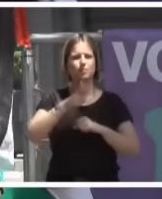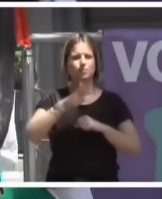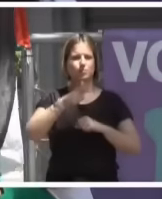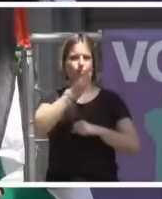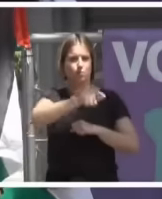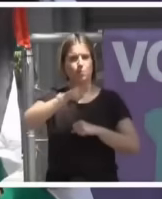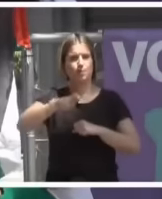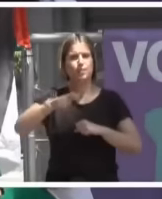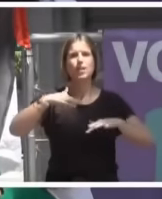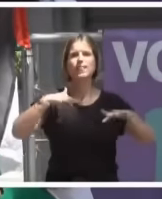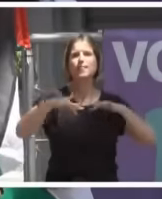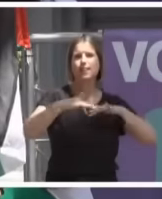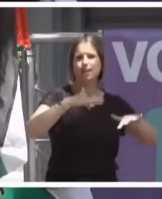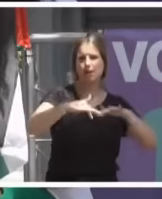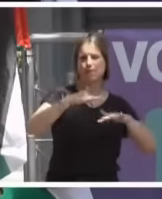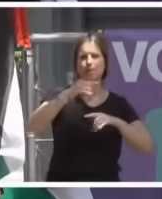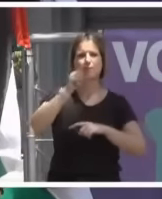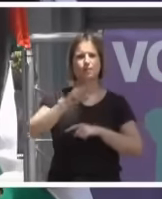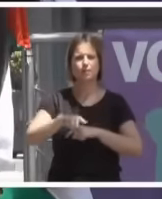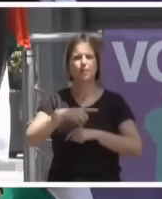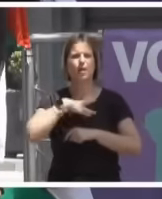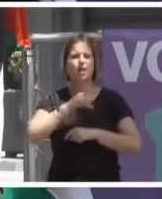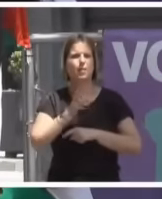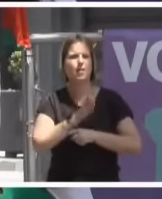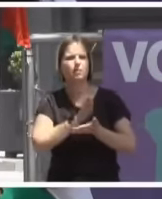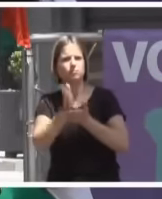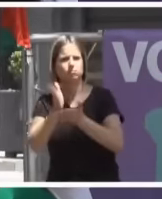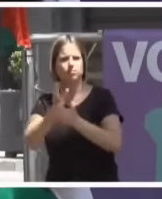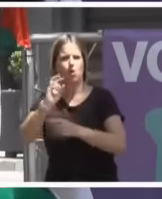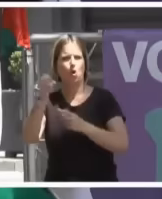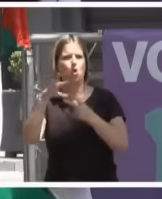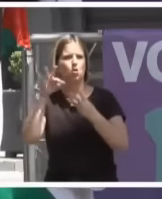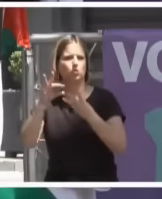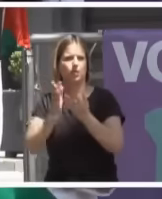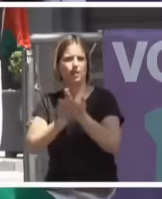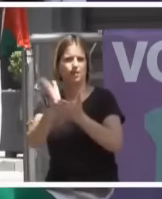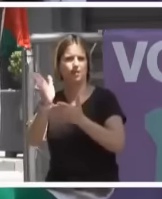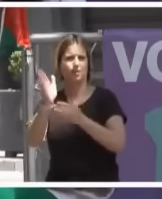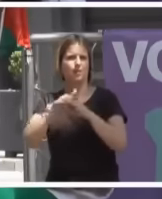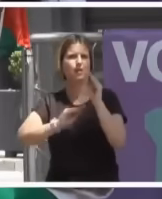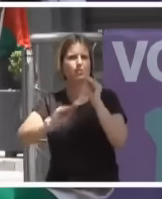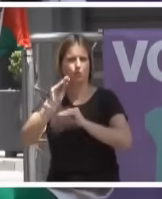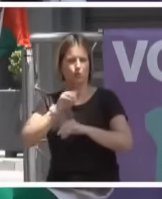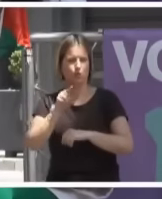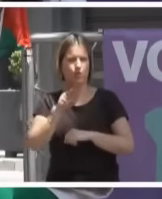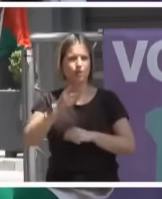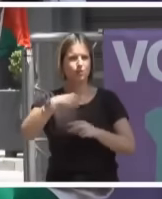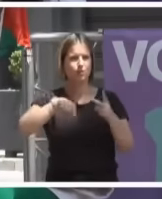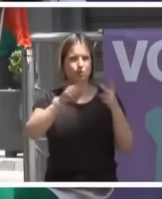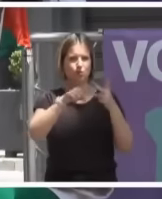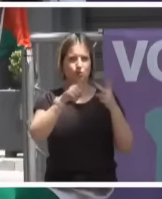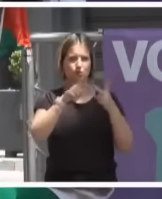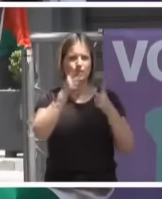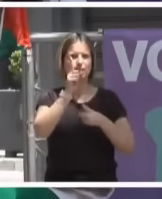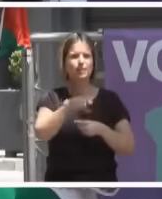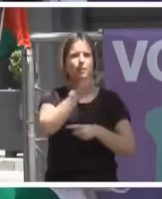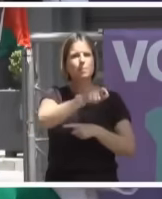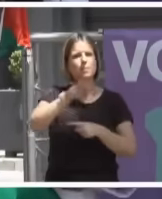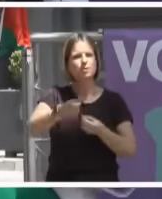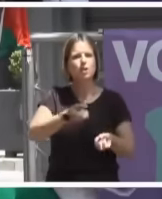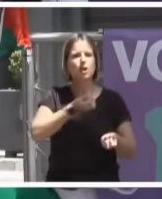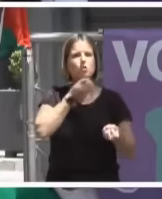el pueblo y somos capaces de construir alternativas de contrapoder popular. Y el segundo era que somos comunicadores